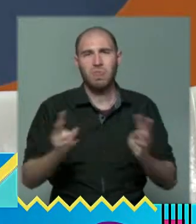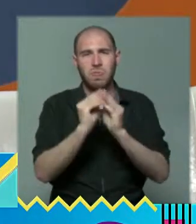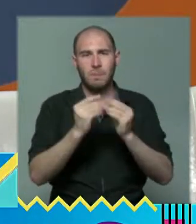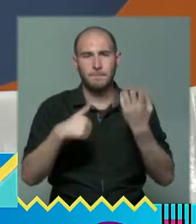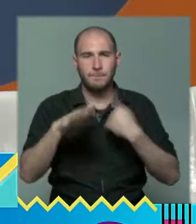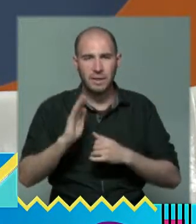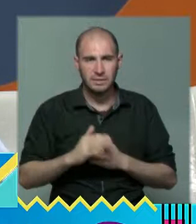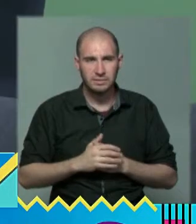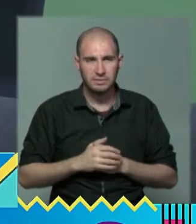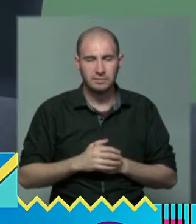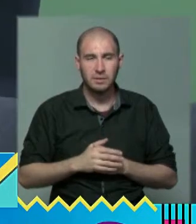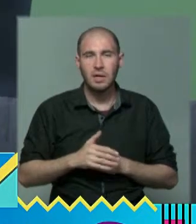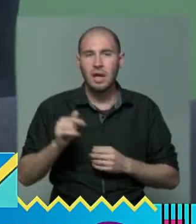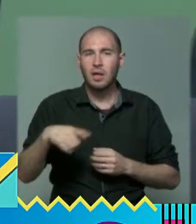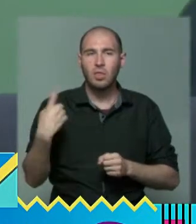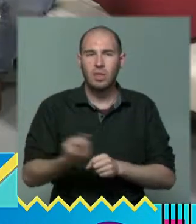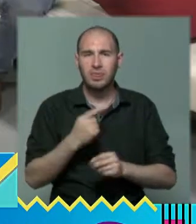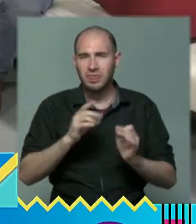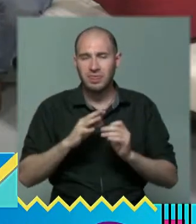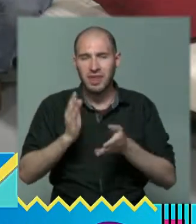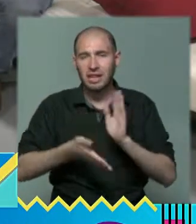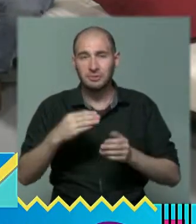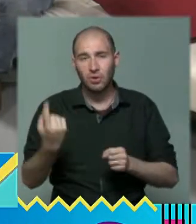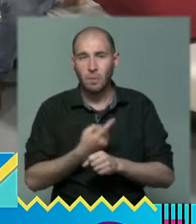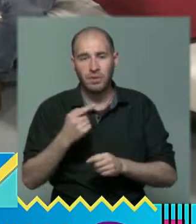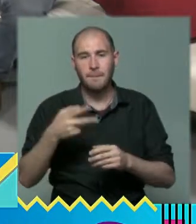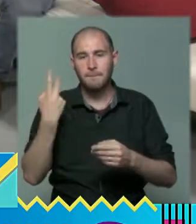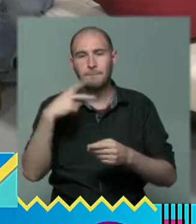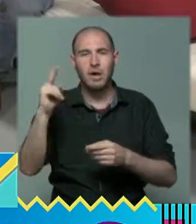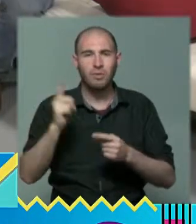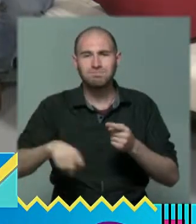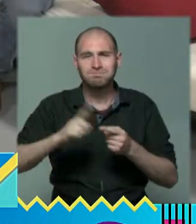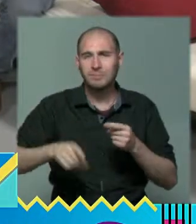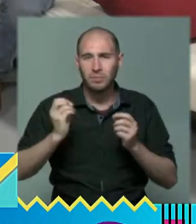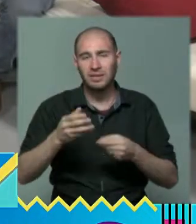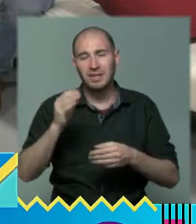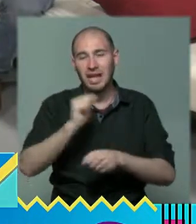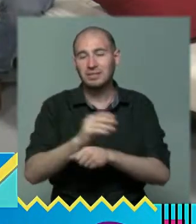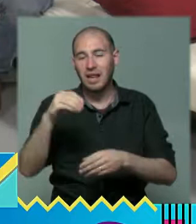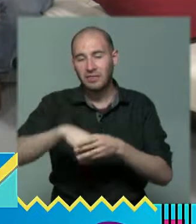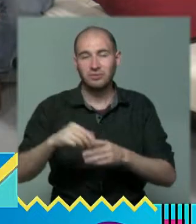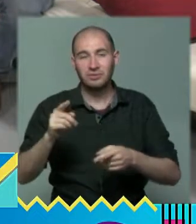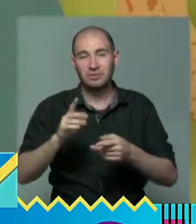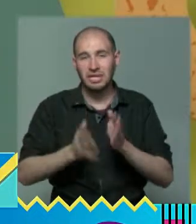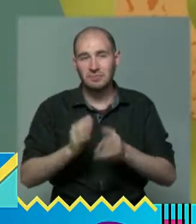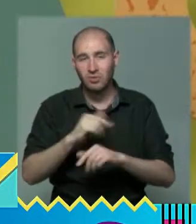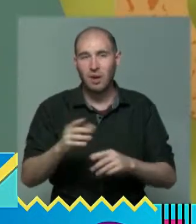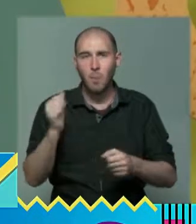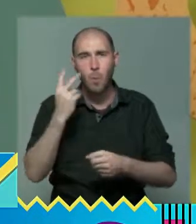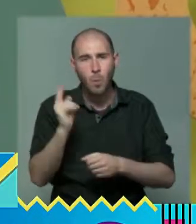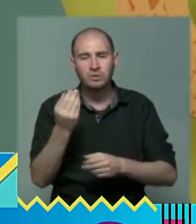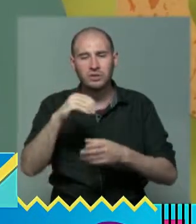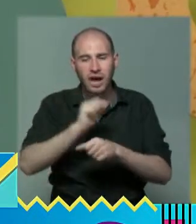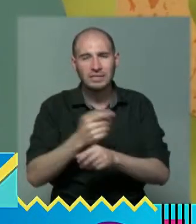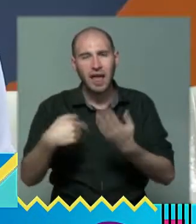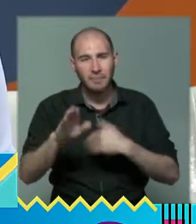hacinamiento, imposibilidad de tratamiento, más reincidencia porque no hay tratamiento dentro de la cárcel, más muerte dentro de la cárcel, que es eso lo que